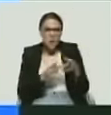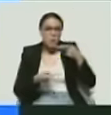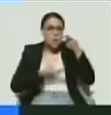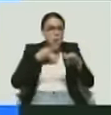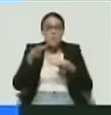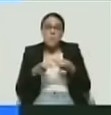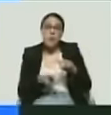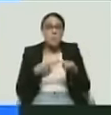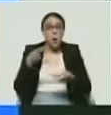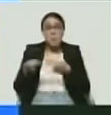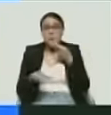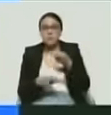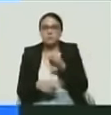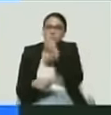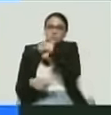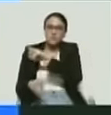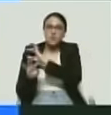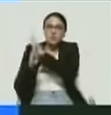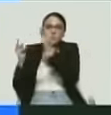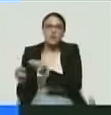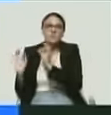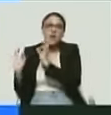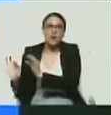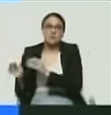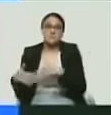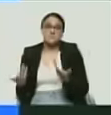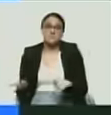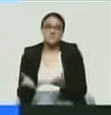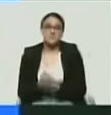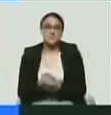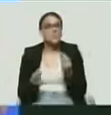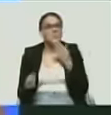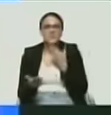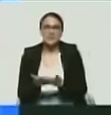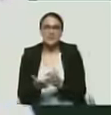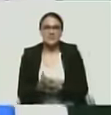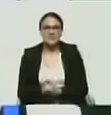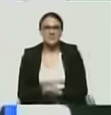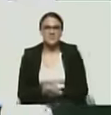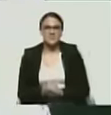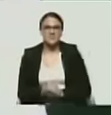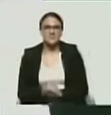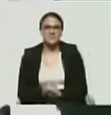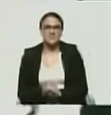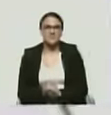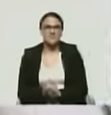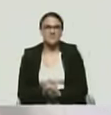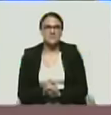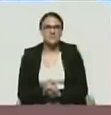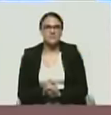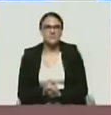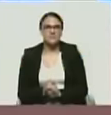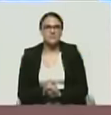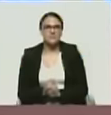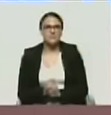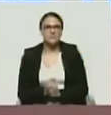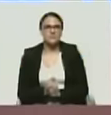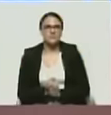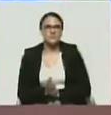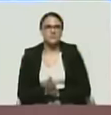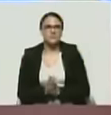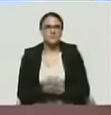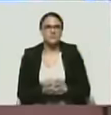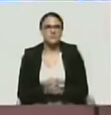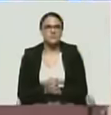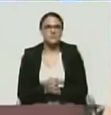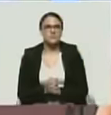elecciones, pero inteligentes son los que no saben ganar elecciones. Muchas gracias. Bien, escuchan ustedes entonces declaraciones del doctor Jorge Rodríguez,